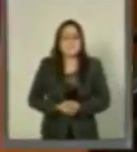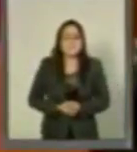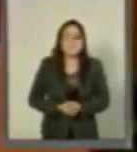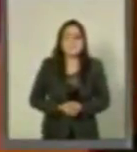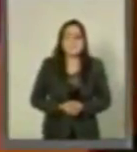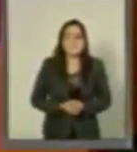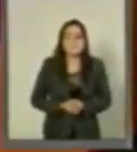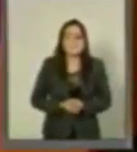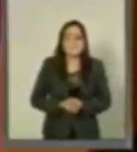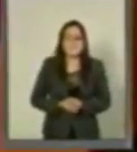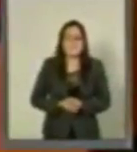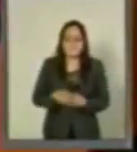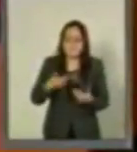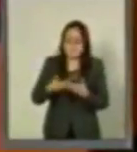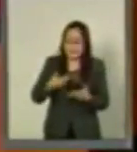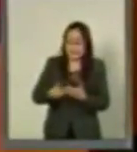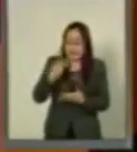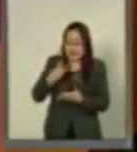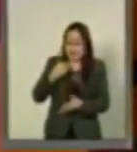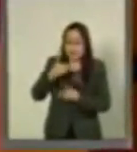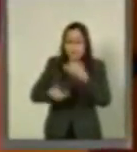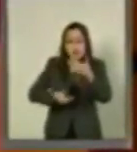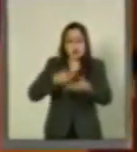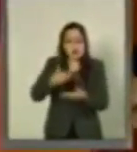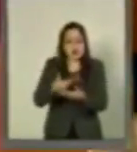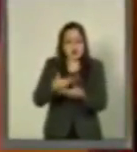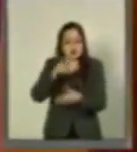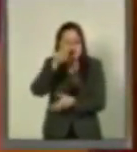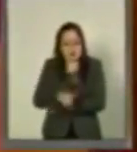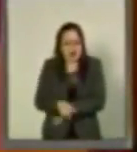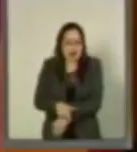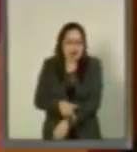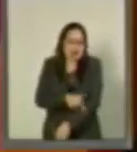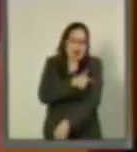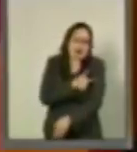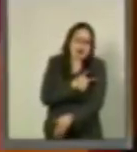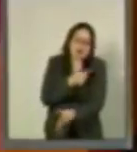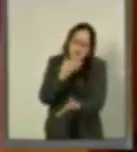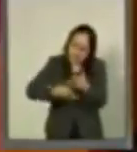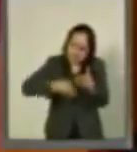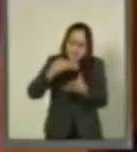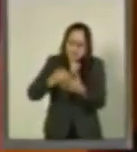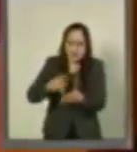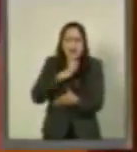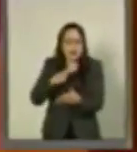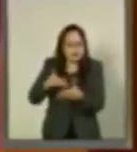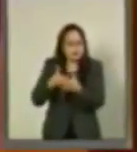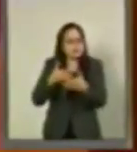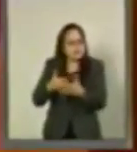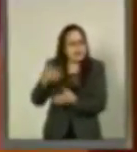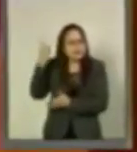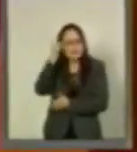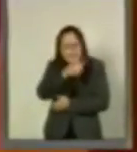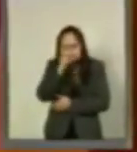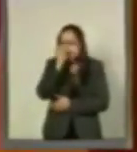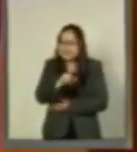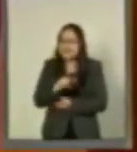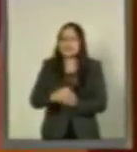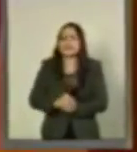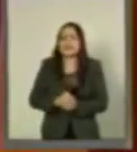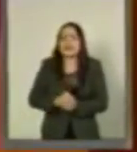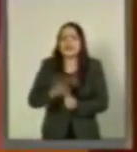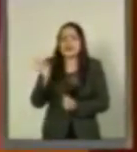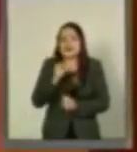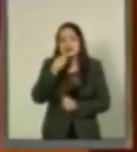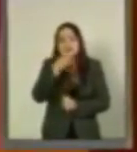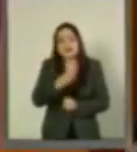un proceso largo, ha encontrado dificultades. Hay quienes han pedido